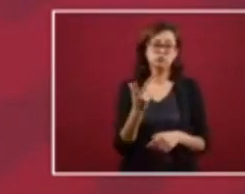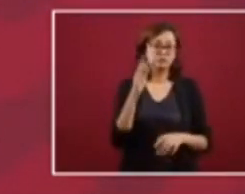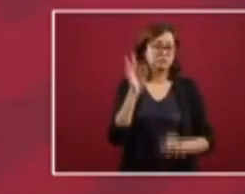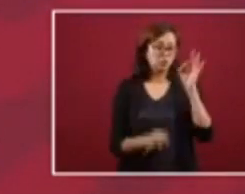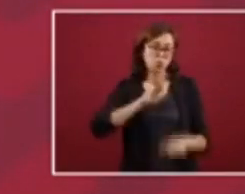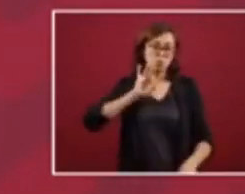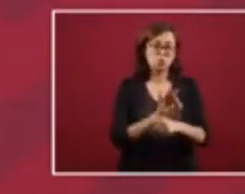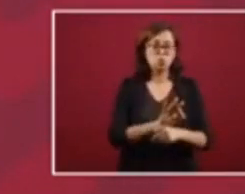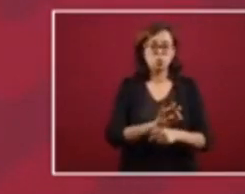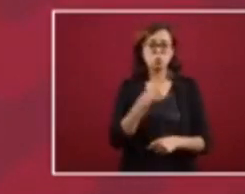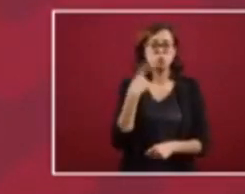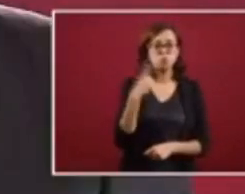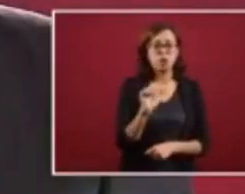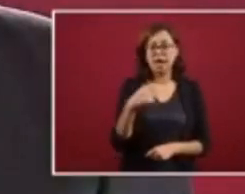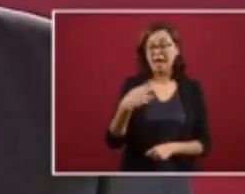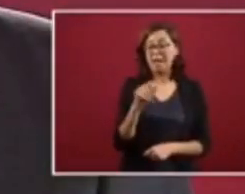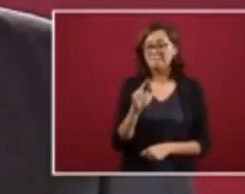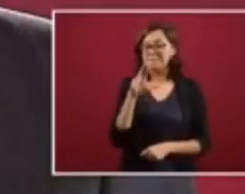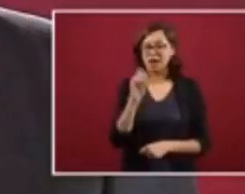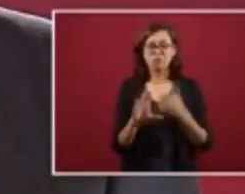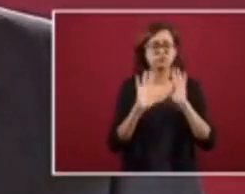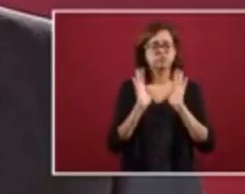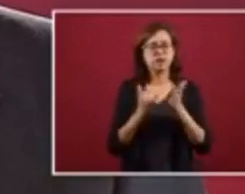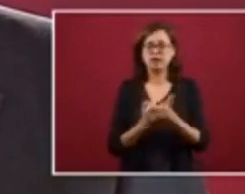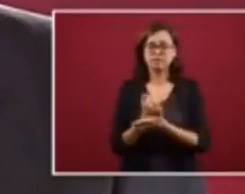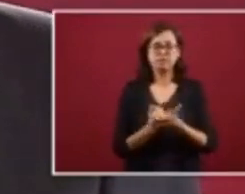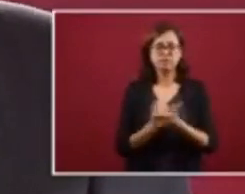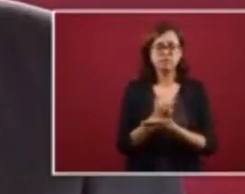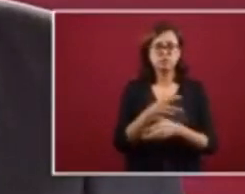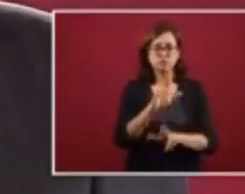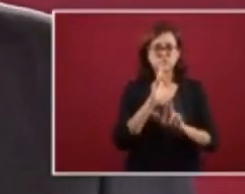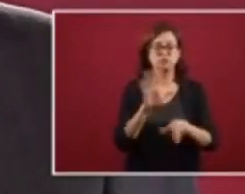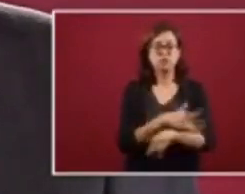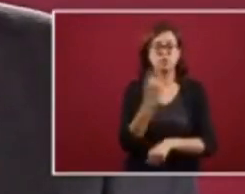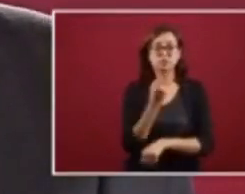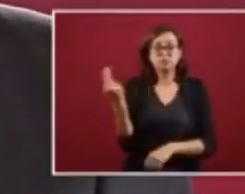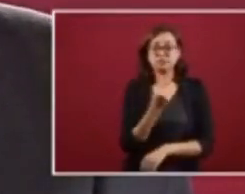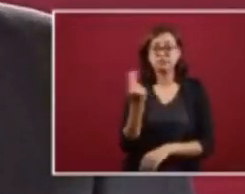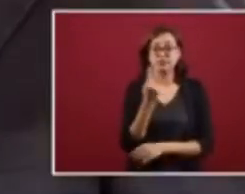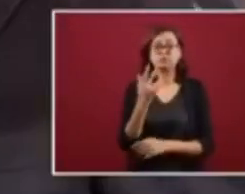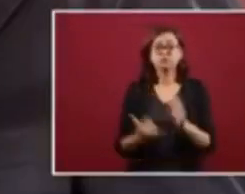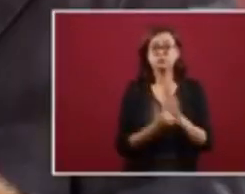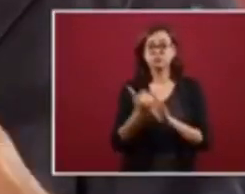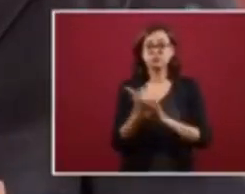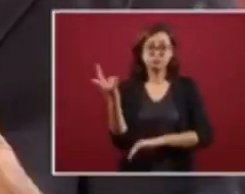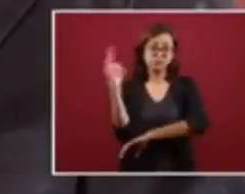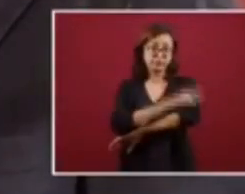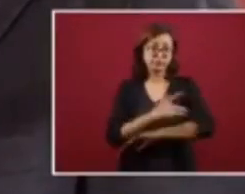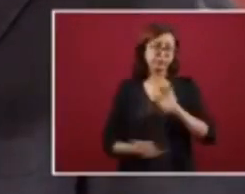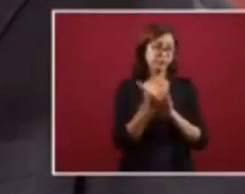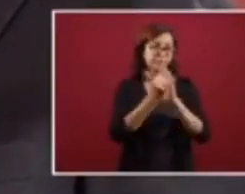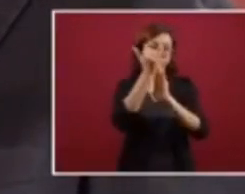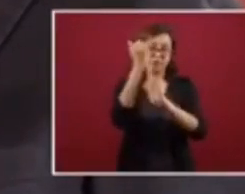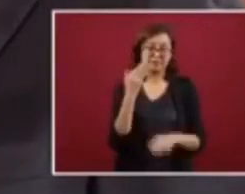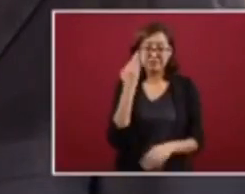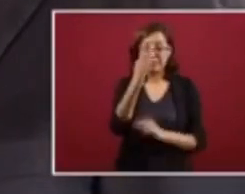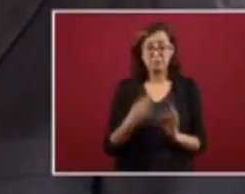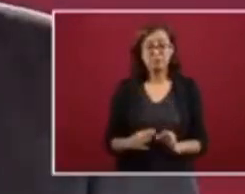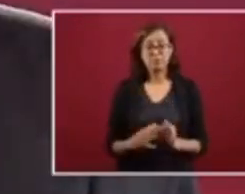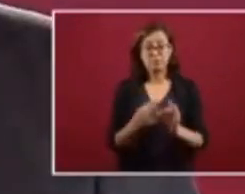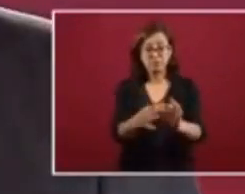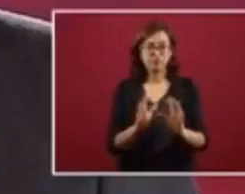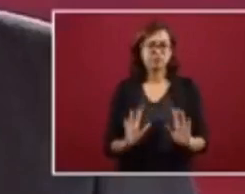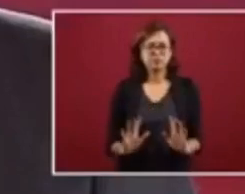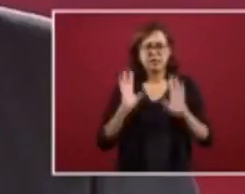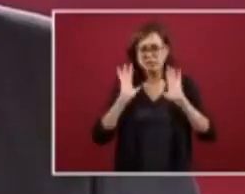amparos para que podamos construir el aeropuerto en Santa Lucía y cumplamos con los tiempos. De todas maneras, ya